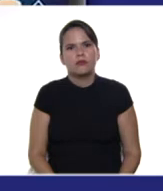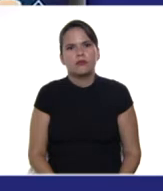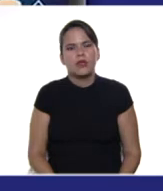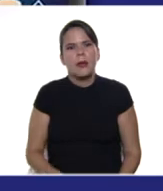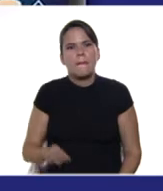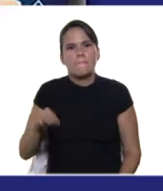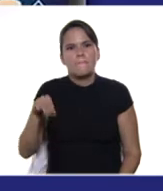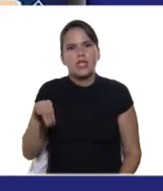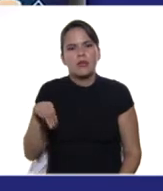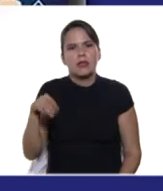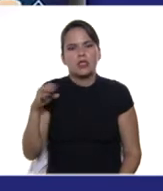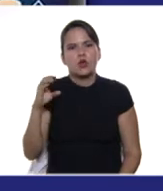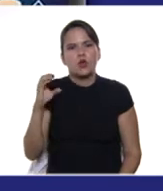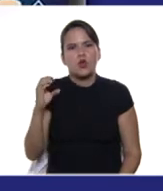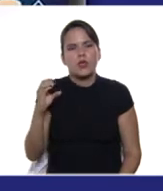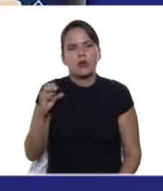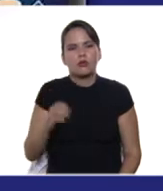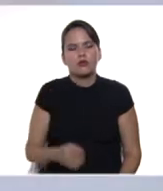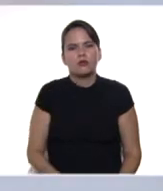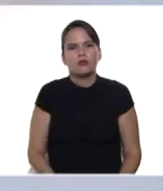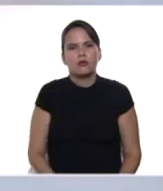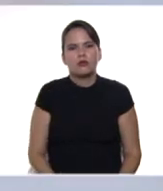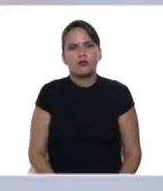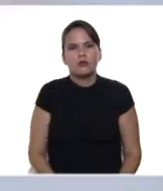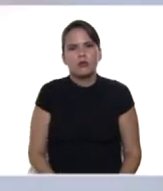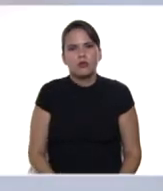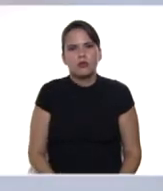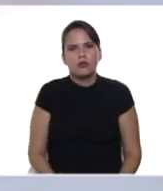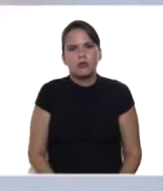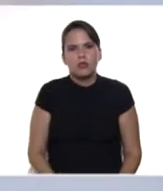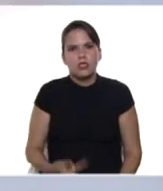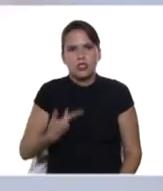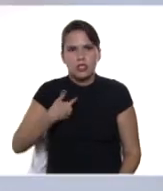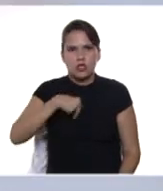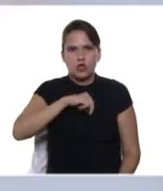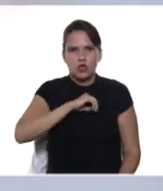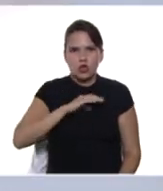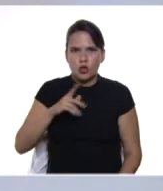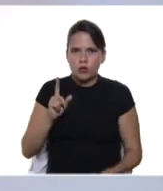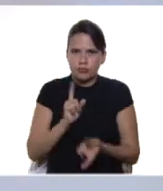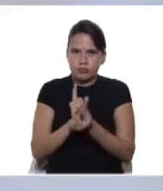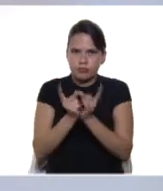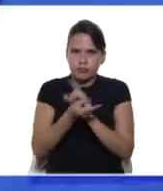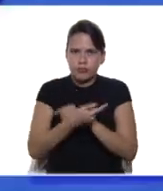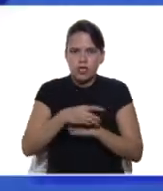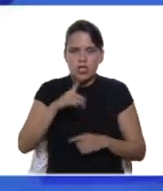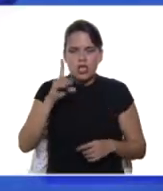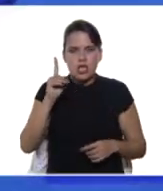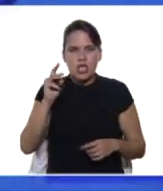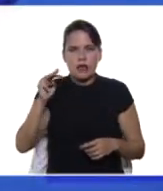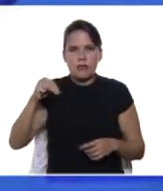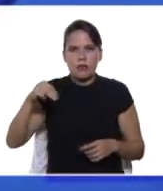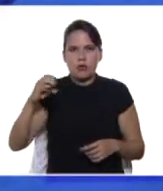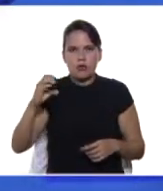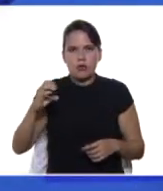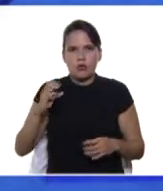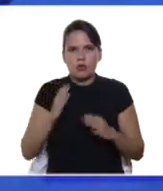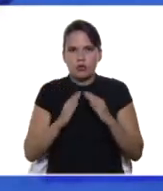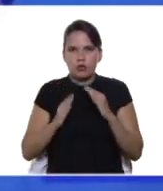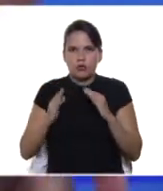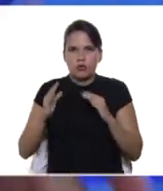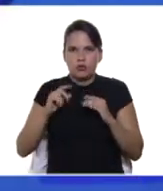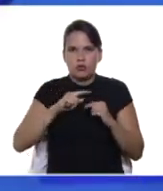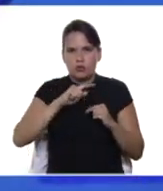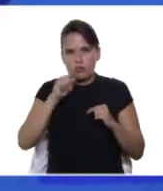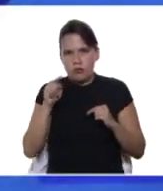cúbico. Entonces, si pasamos de decamilímetro cúbico, vamos a multiplicar,